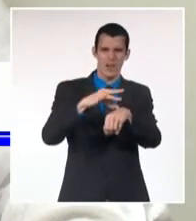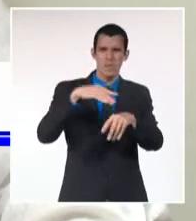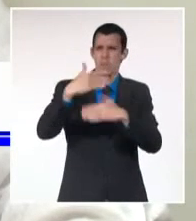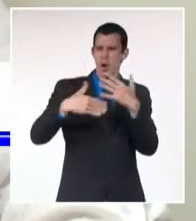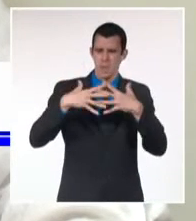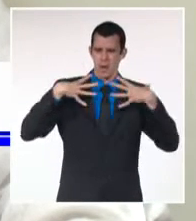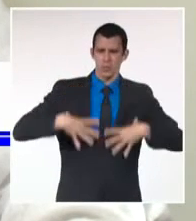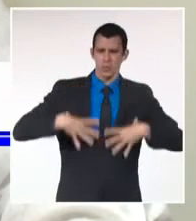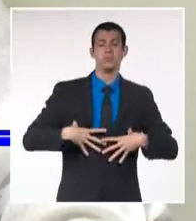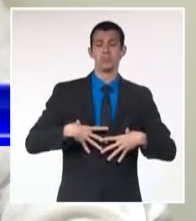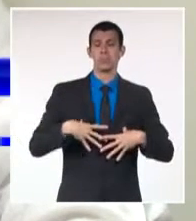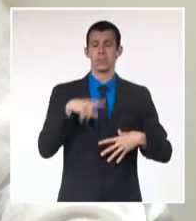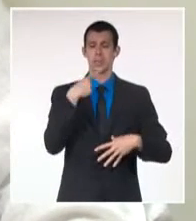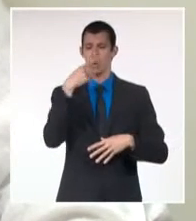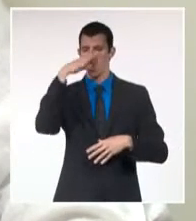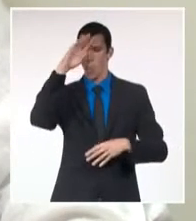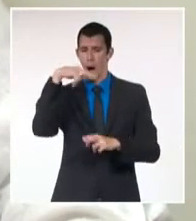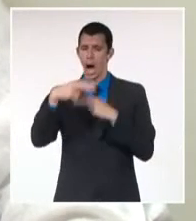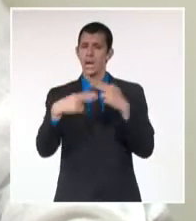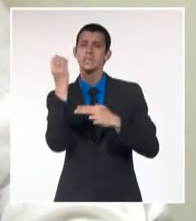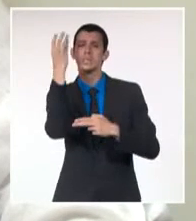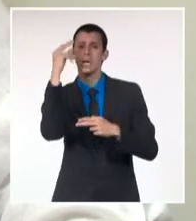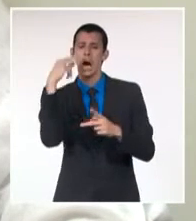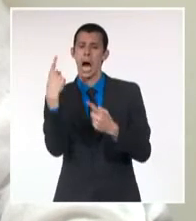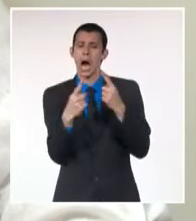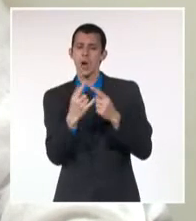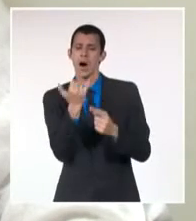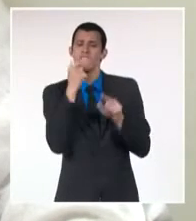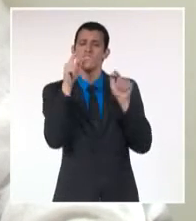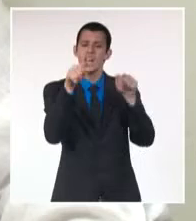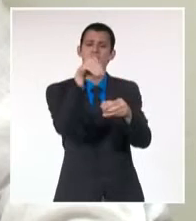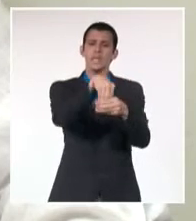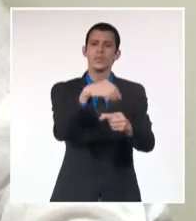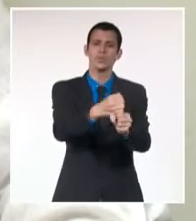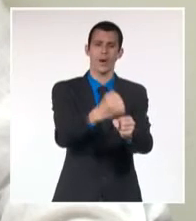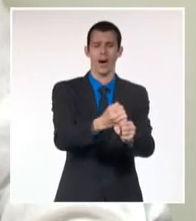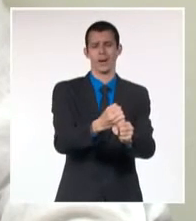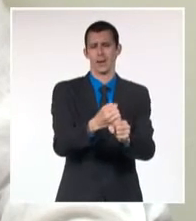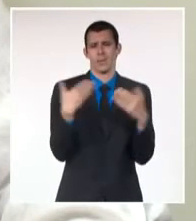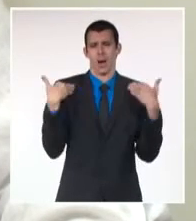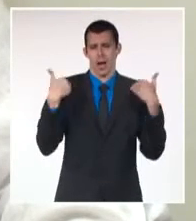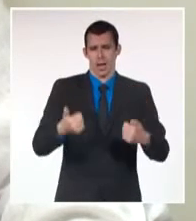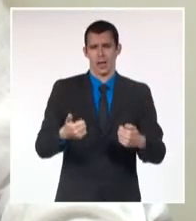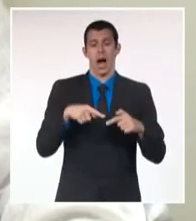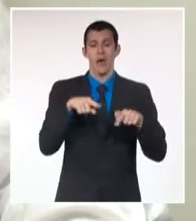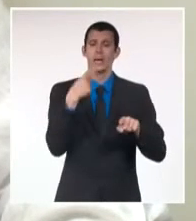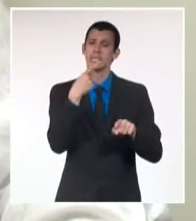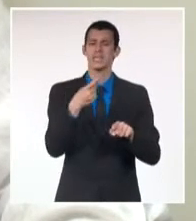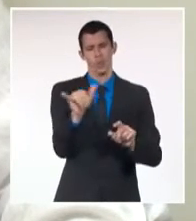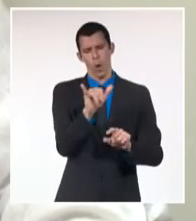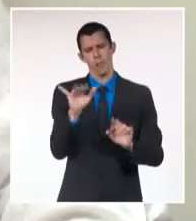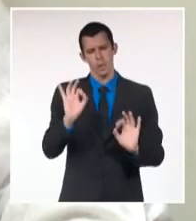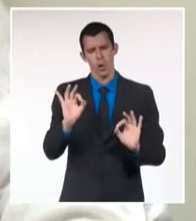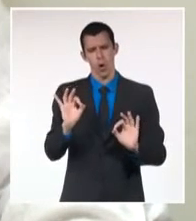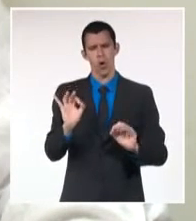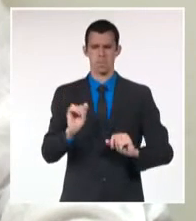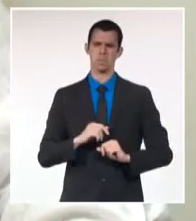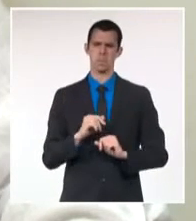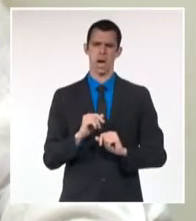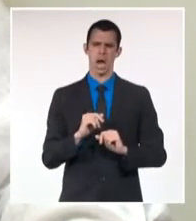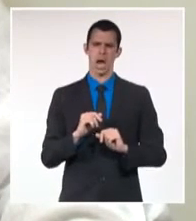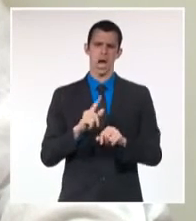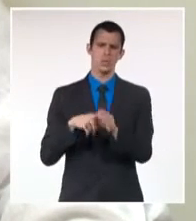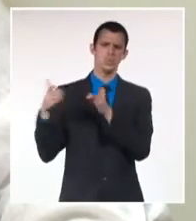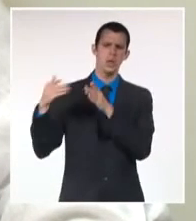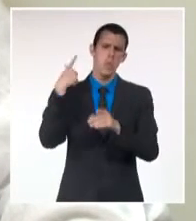Unidos por cometer errores en la política respecto a Cuba, una vocación por equivocarse. Nosotros llevamos 7 años